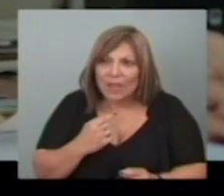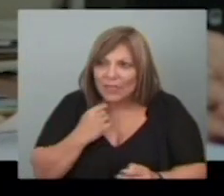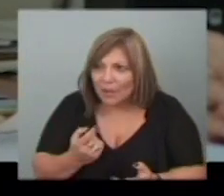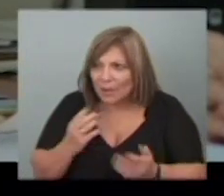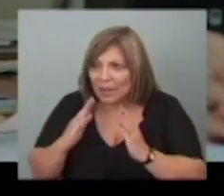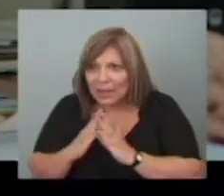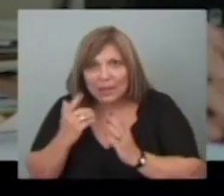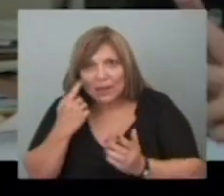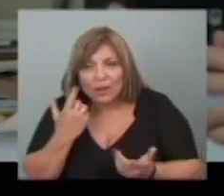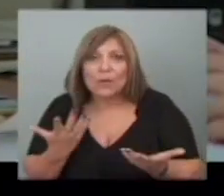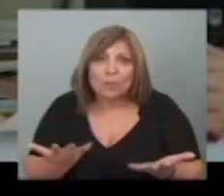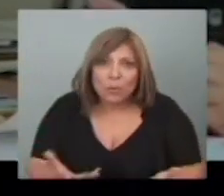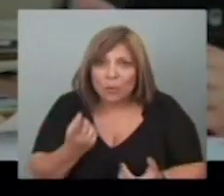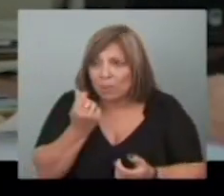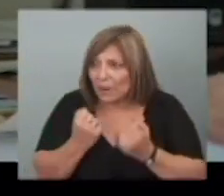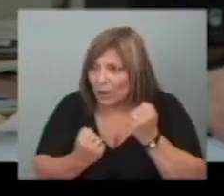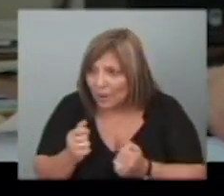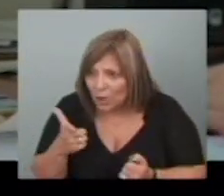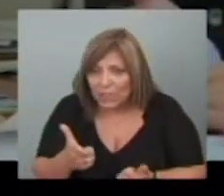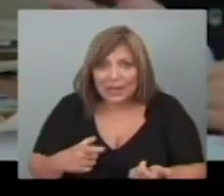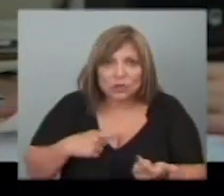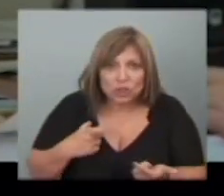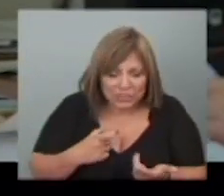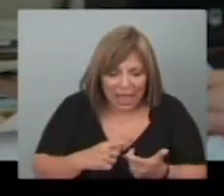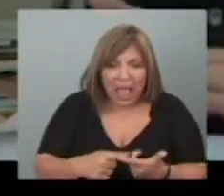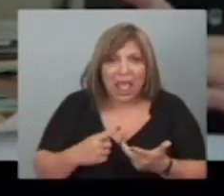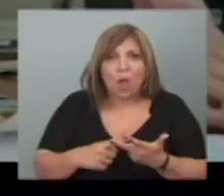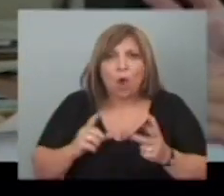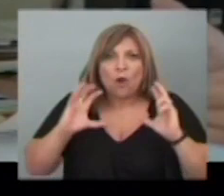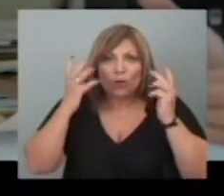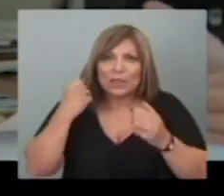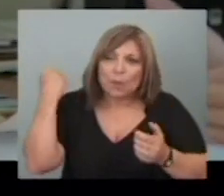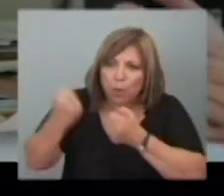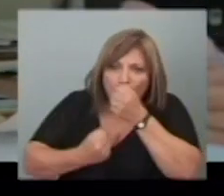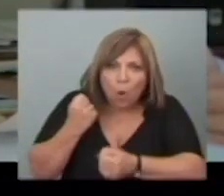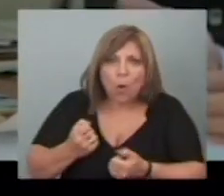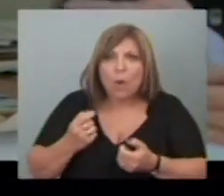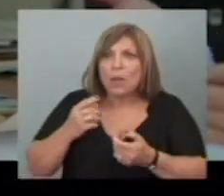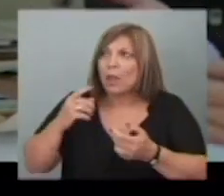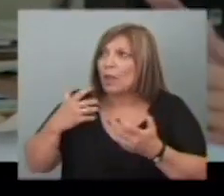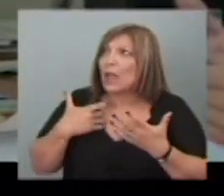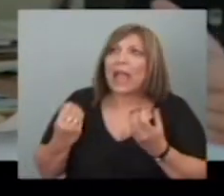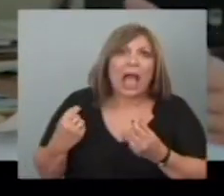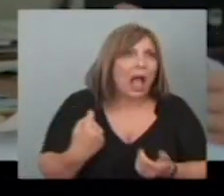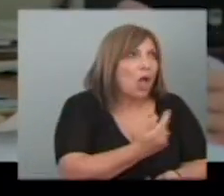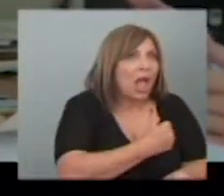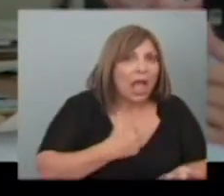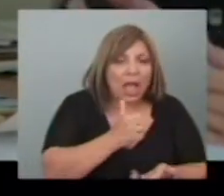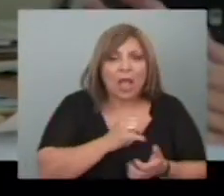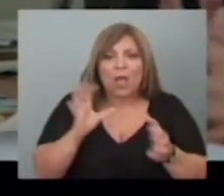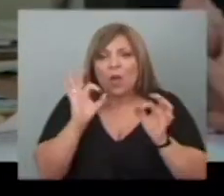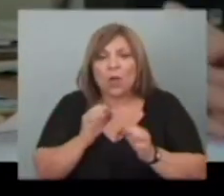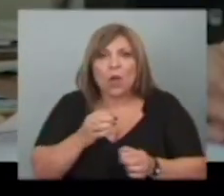que pueden darse por razones económicas, por razones sociales, por razones incluso de violencia doméstica o de personas sometidas al flagelo